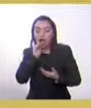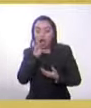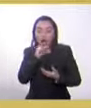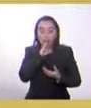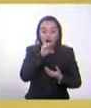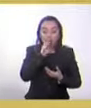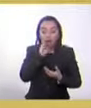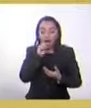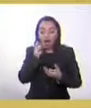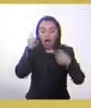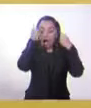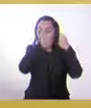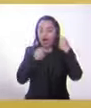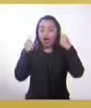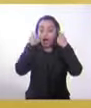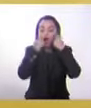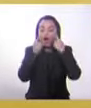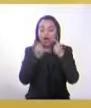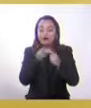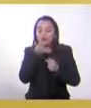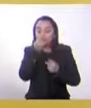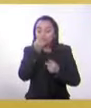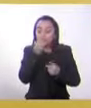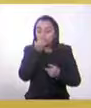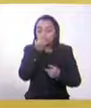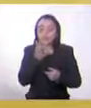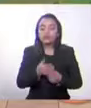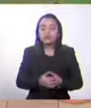Me gusta esta flor.